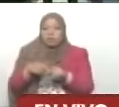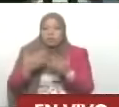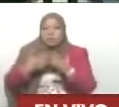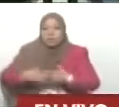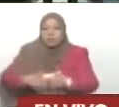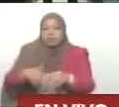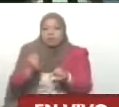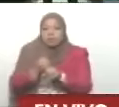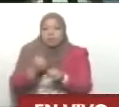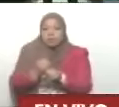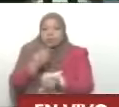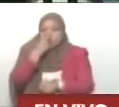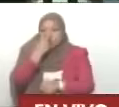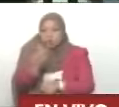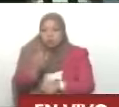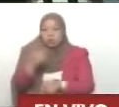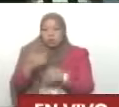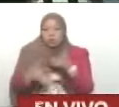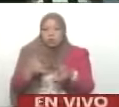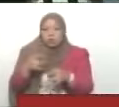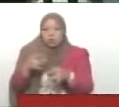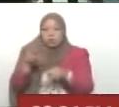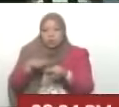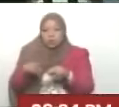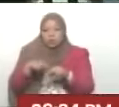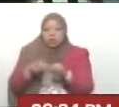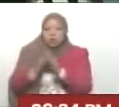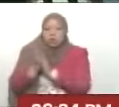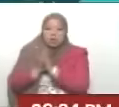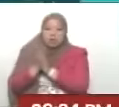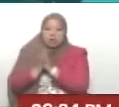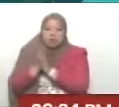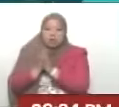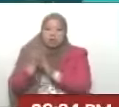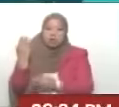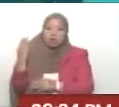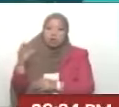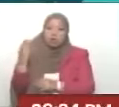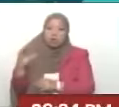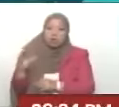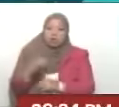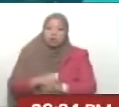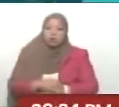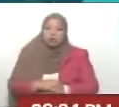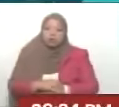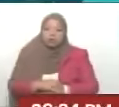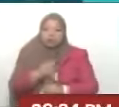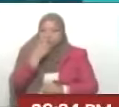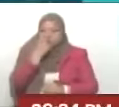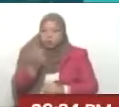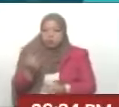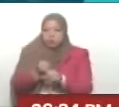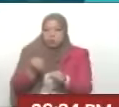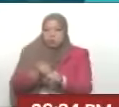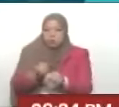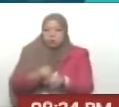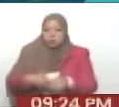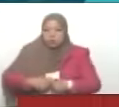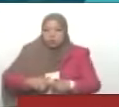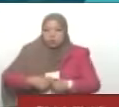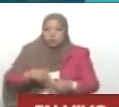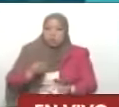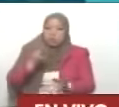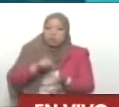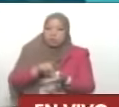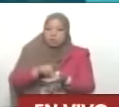me invitaron a la cumbre regional de niños emprendedores en Colombia. Y estamos trabajando muy duro para poder participar